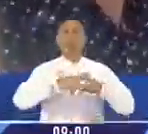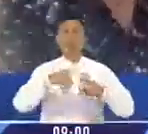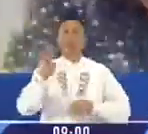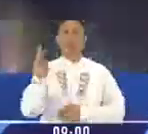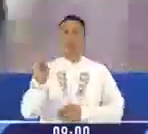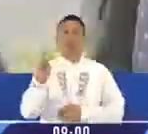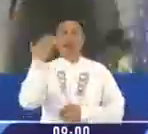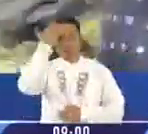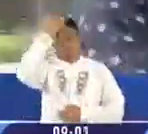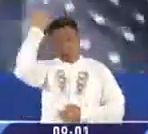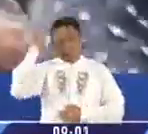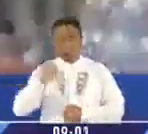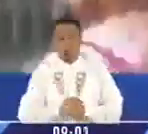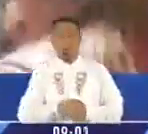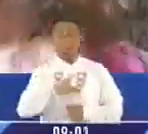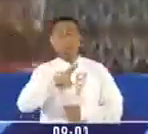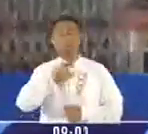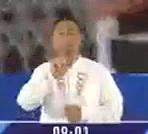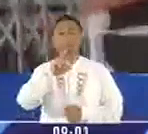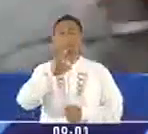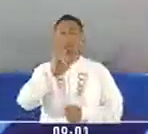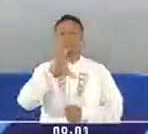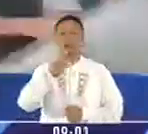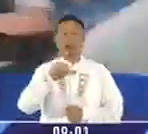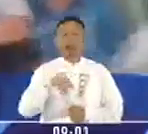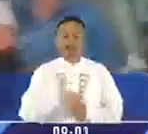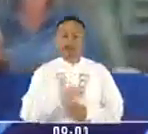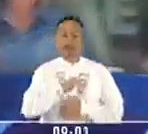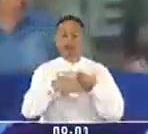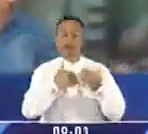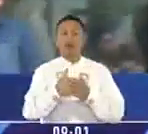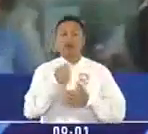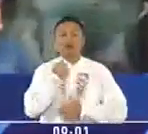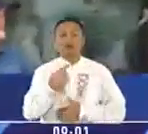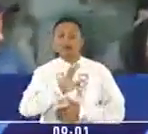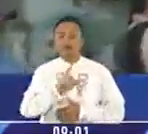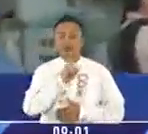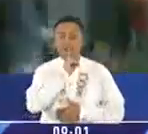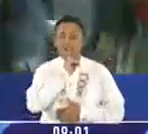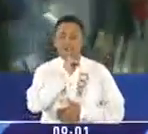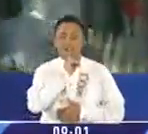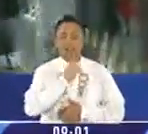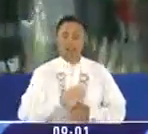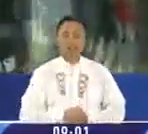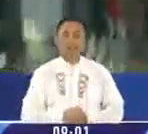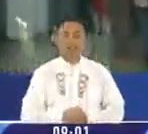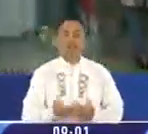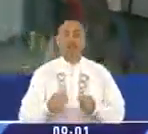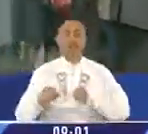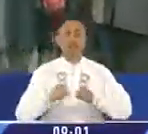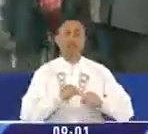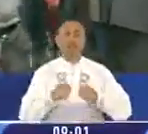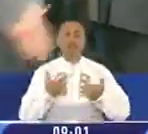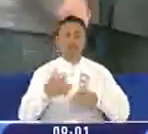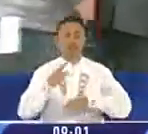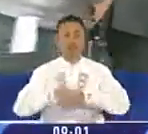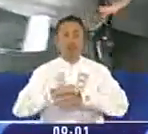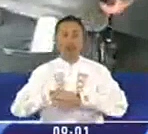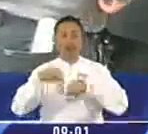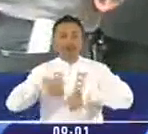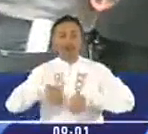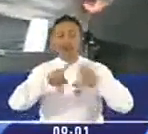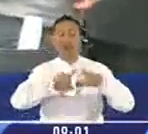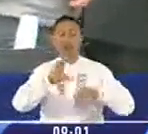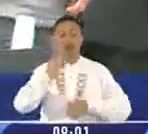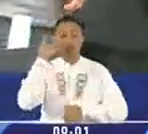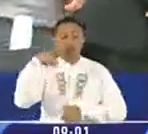Fernando Villavicencio, Verónica Saraus. Todos evitaron dar comentarios a la prensa. La diligencia fue notificada dentro de los 60